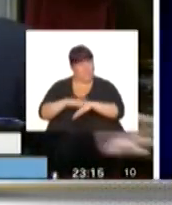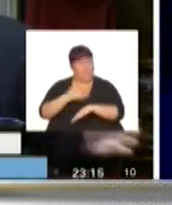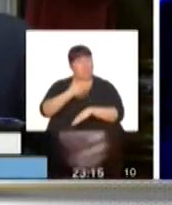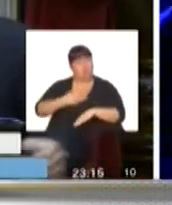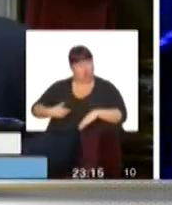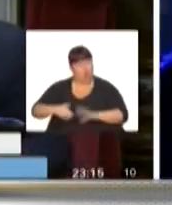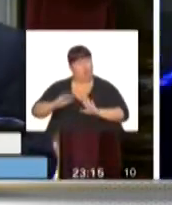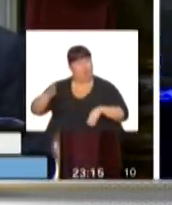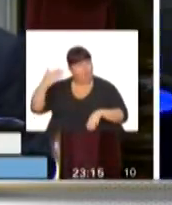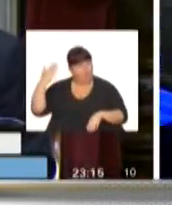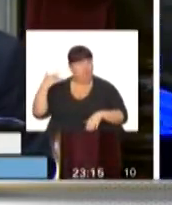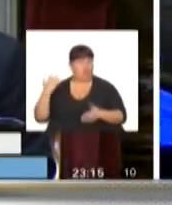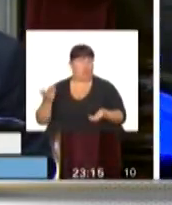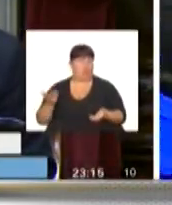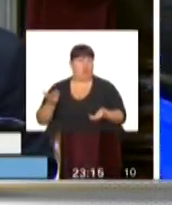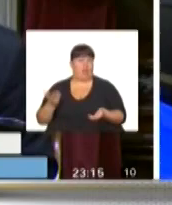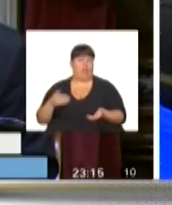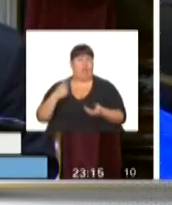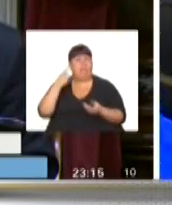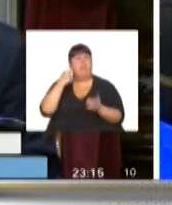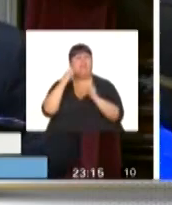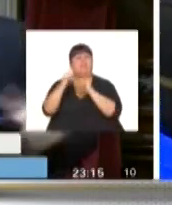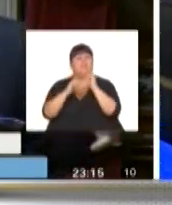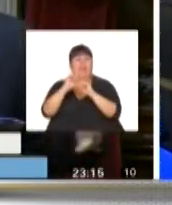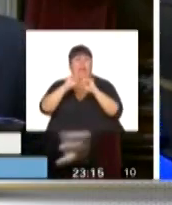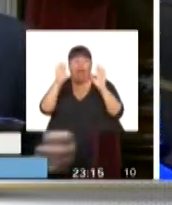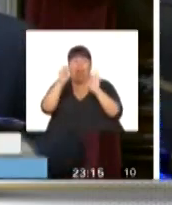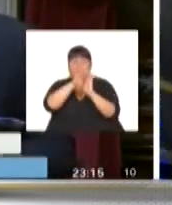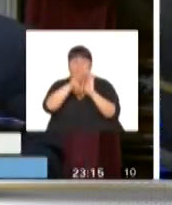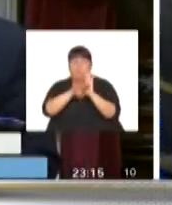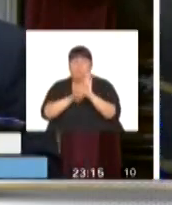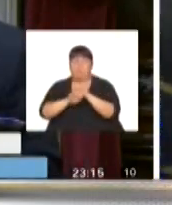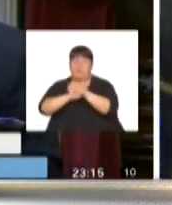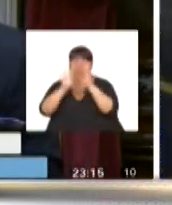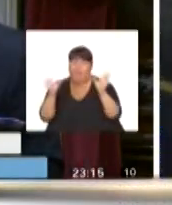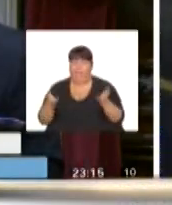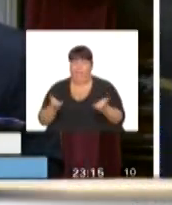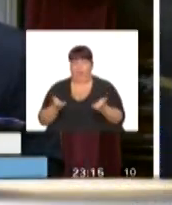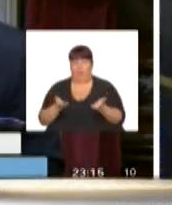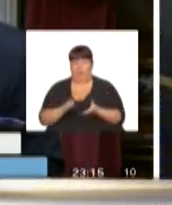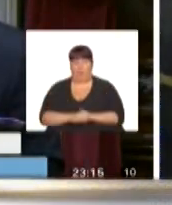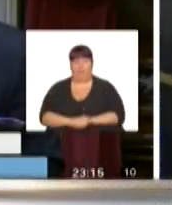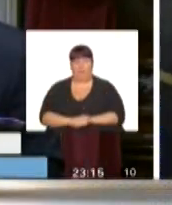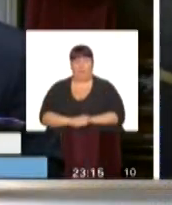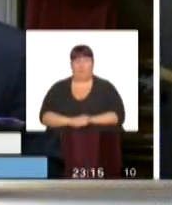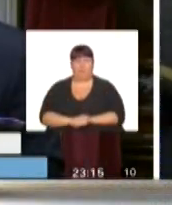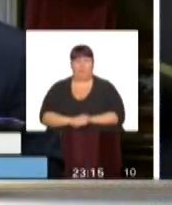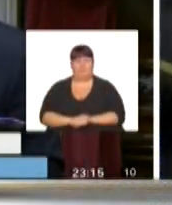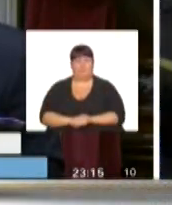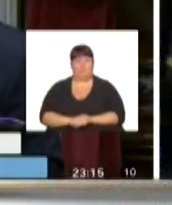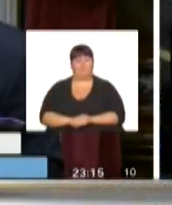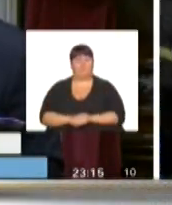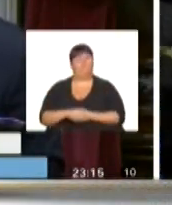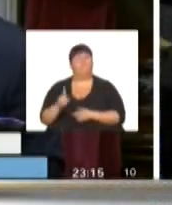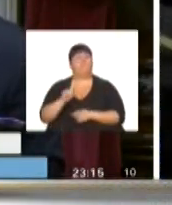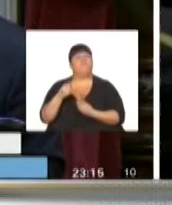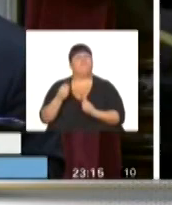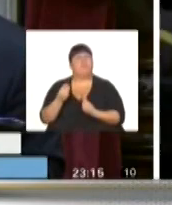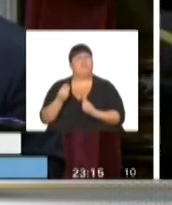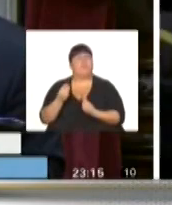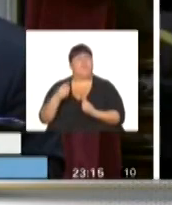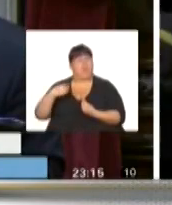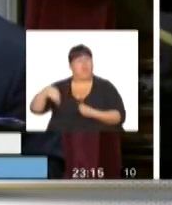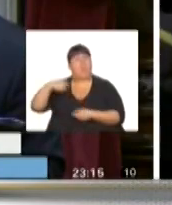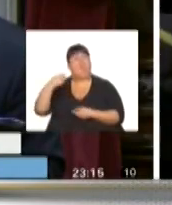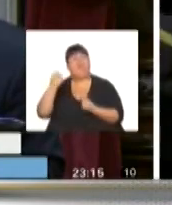profesionales de la política también saben que con un buen servicio de inteligencia y con algún grado de capacidad en el área de seguridad, nadie te